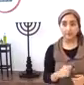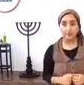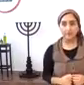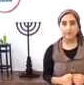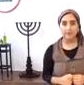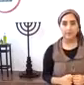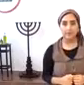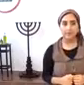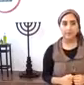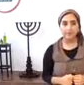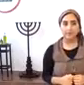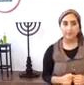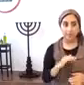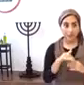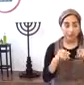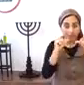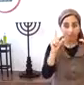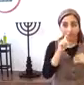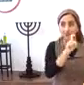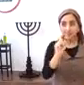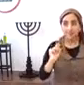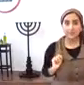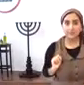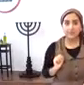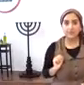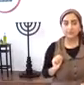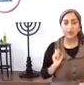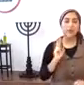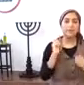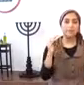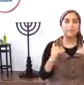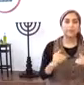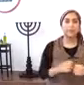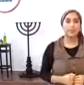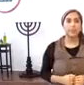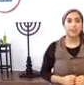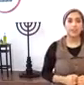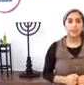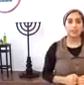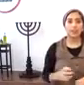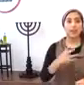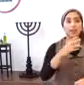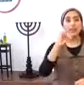O me equivoco. Todos están despiertos. Bueno,